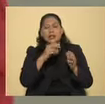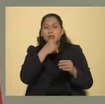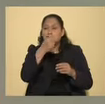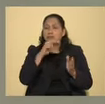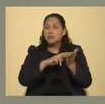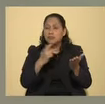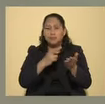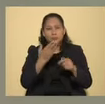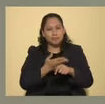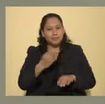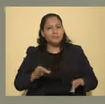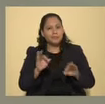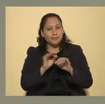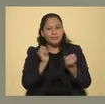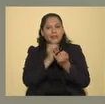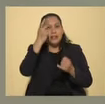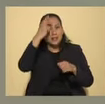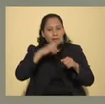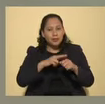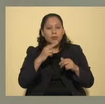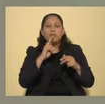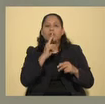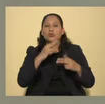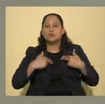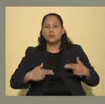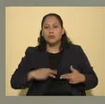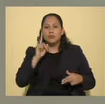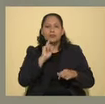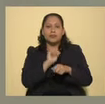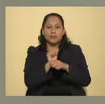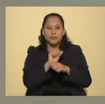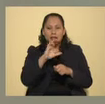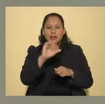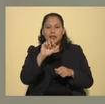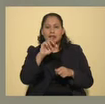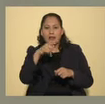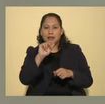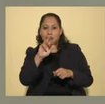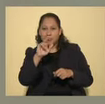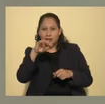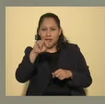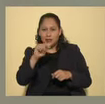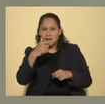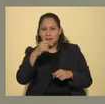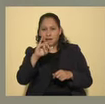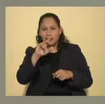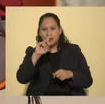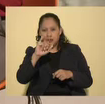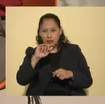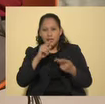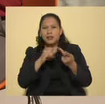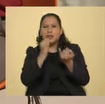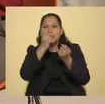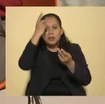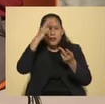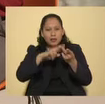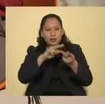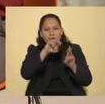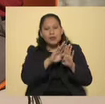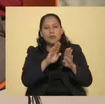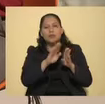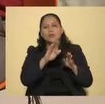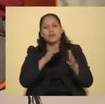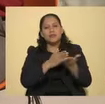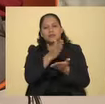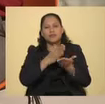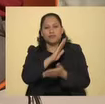interesantes. Exactamente, también dirigió La Voz Humana con la gran actriz Karina Gidi, también estuvo dirigió Las Intermitencias de la Muerte. Y